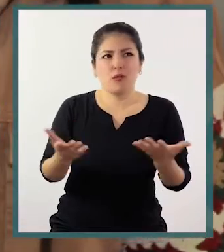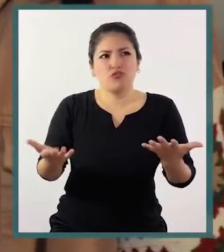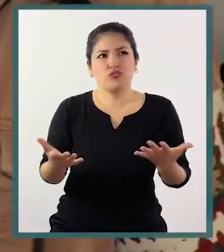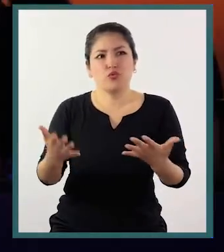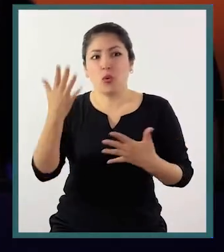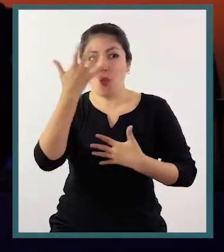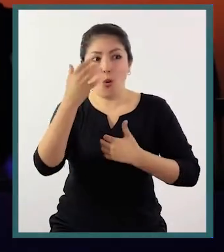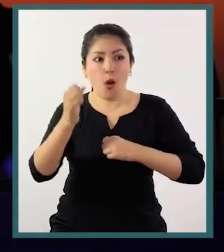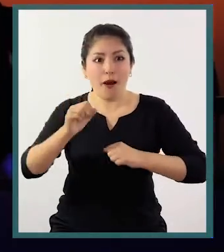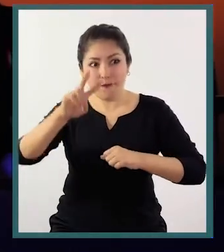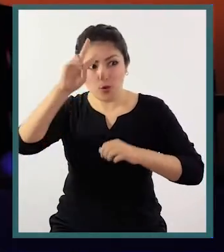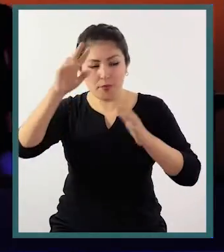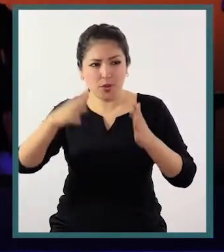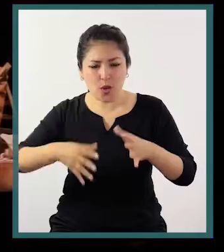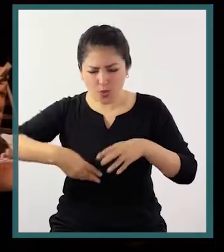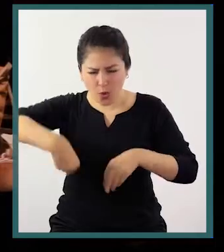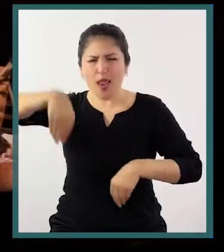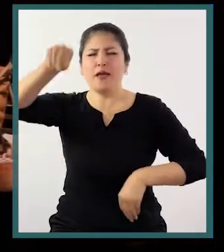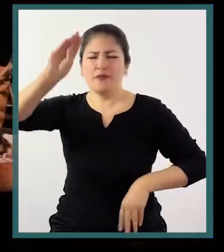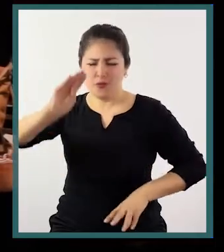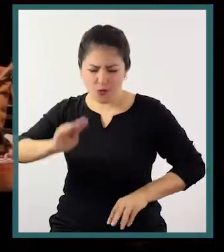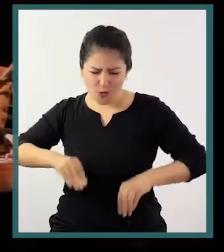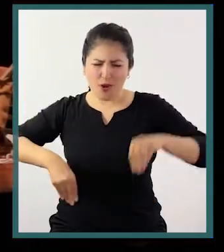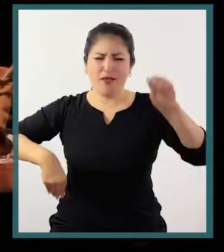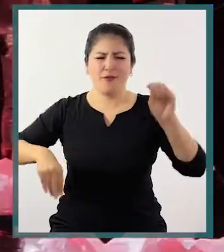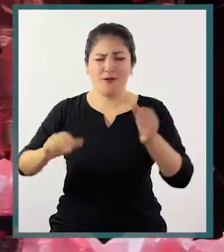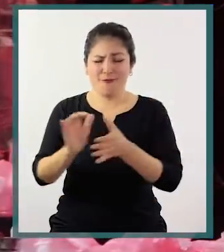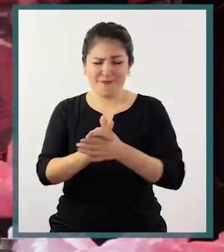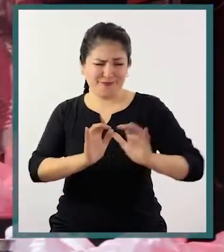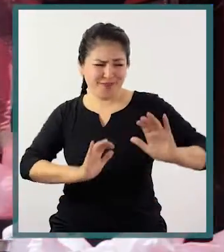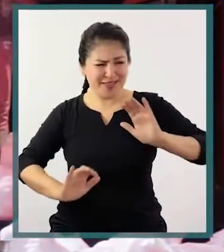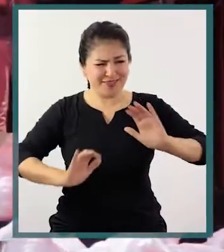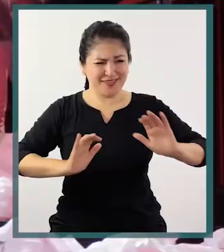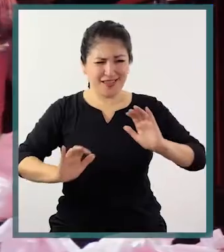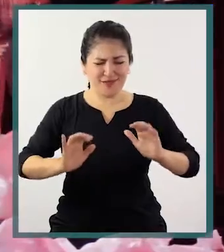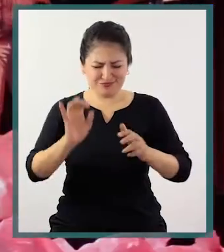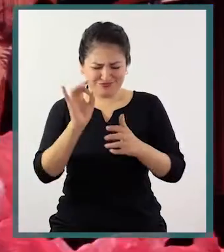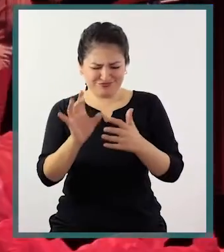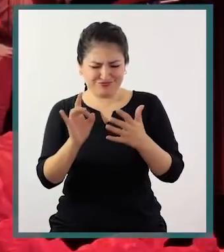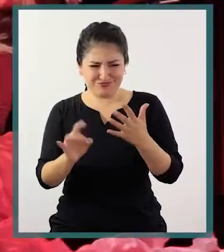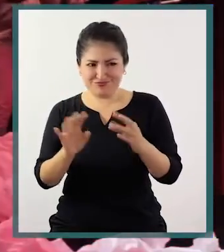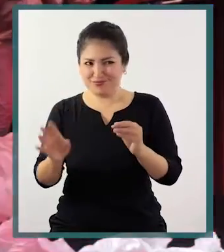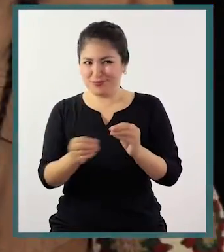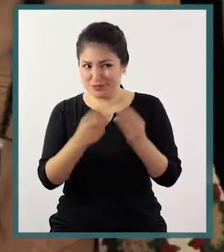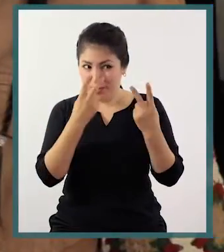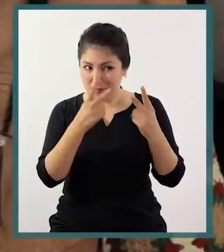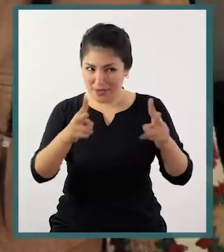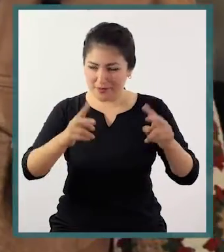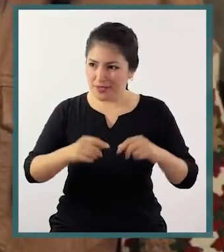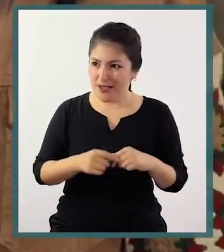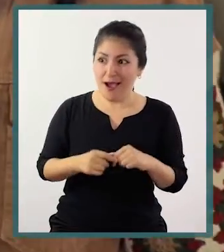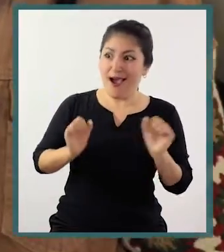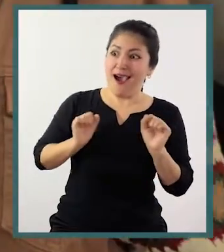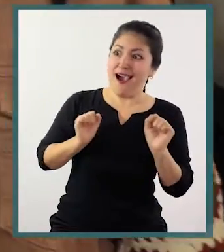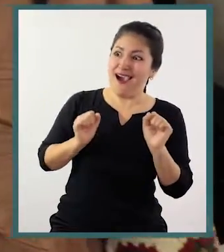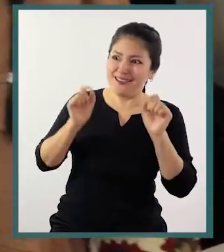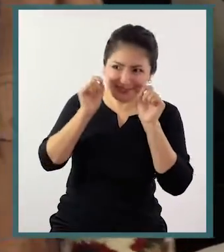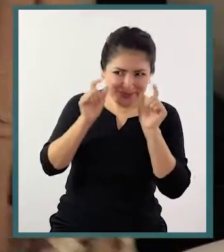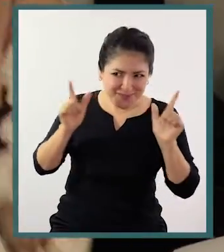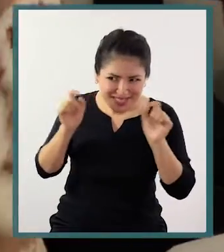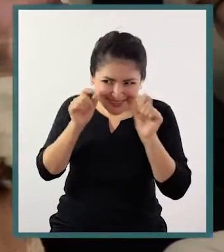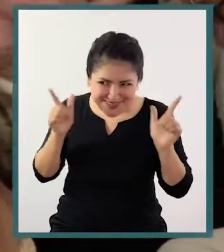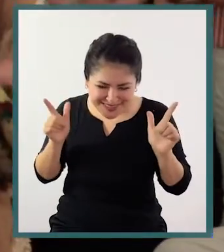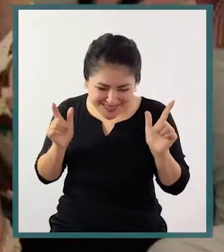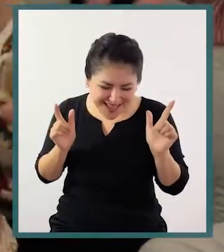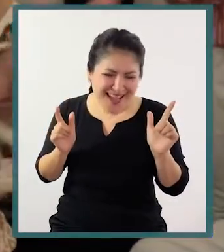ritmos afroperuanos, vamos a ver landó, lamento, festejo y otros más que ya lo veremos más adelante. ¡Ay, ay,